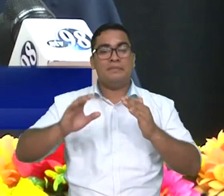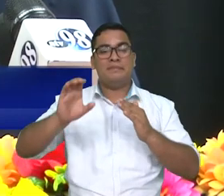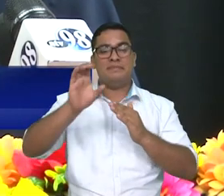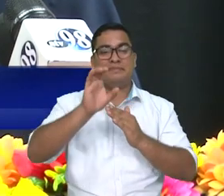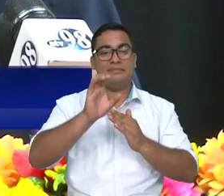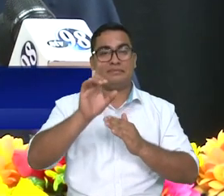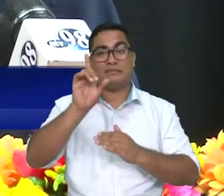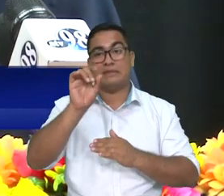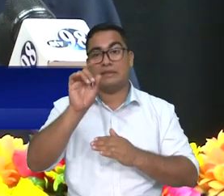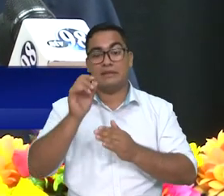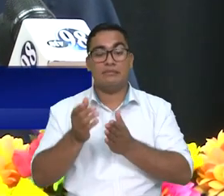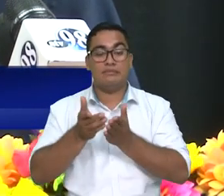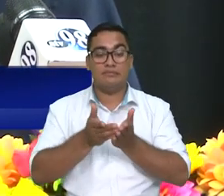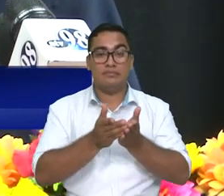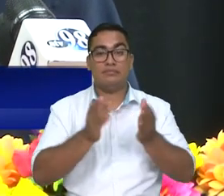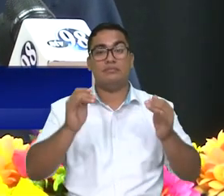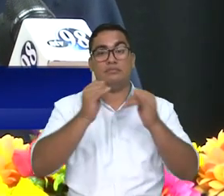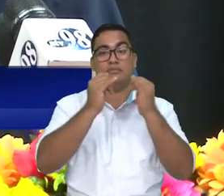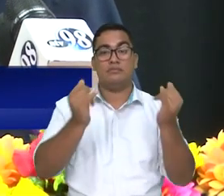10 buques internacionales.